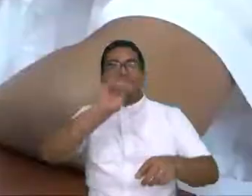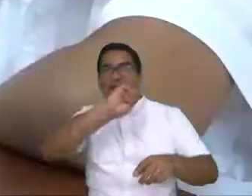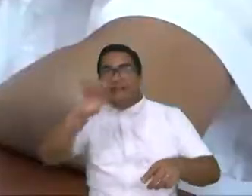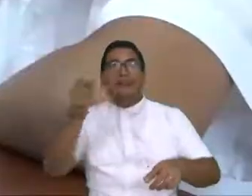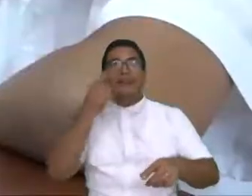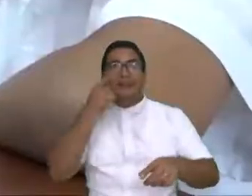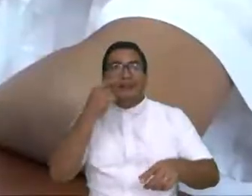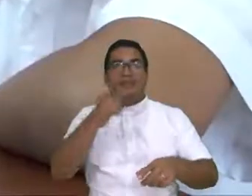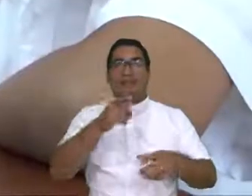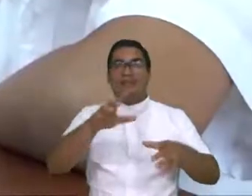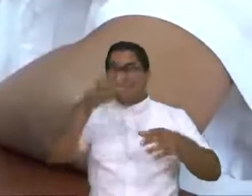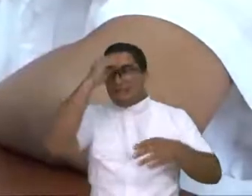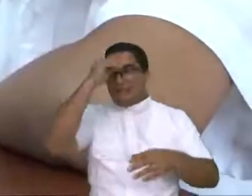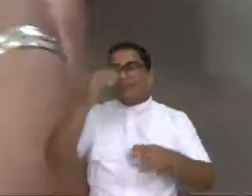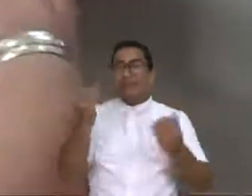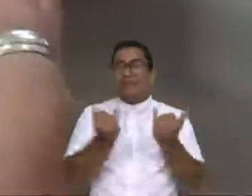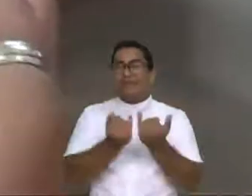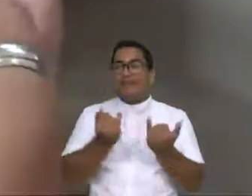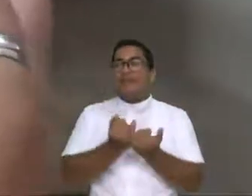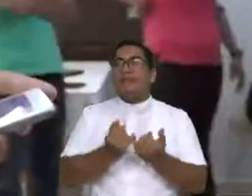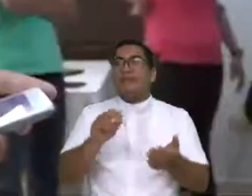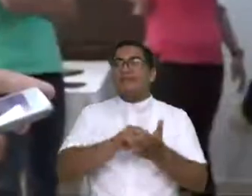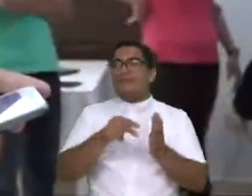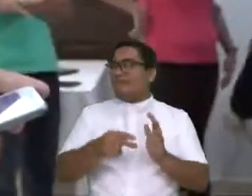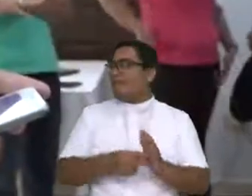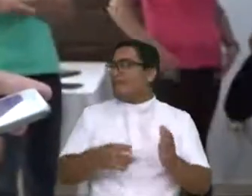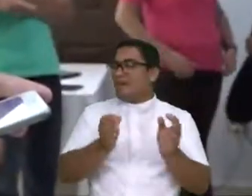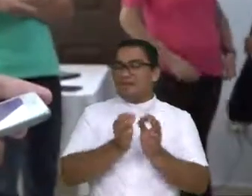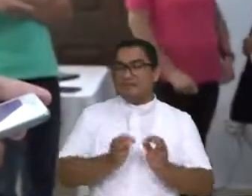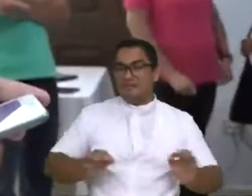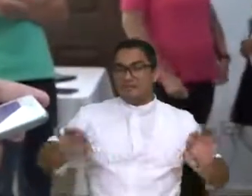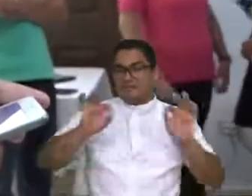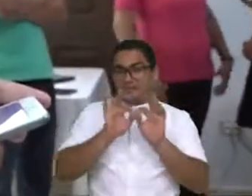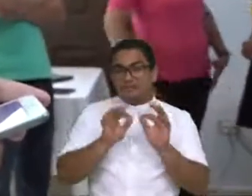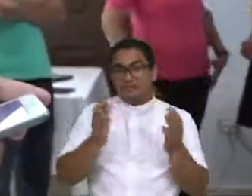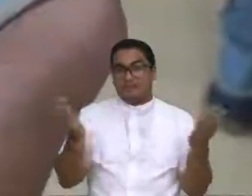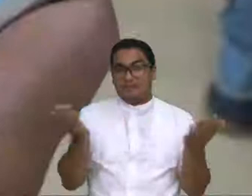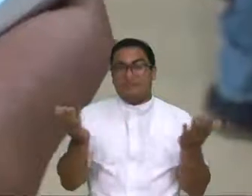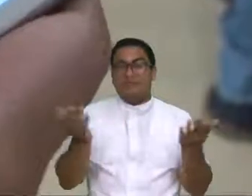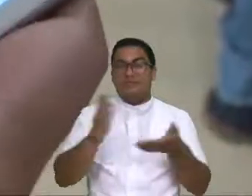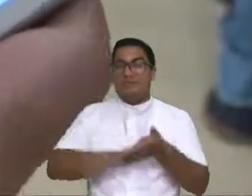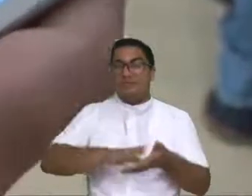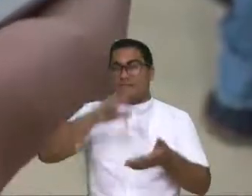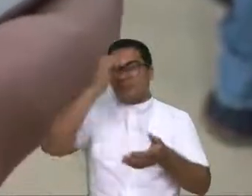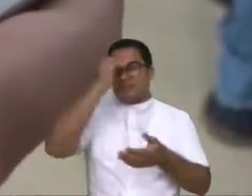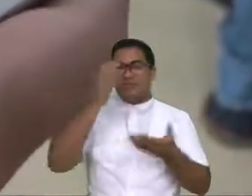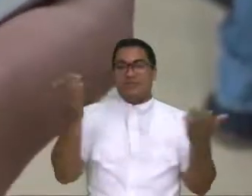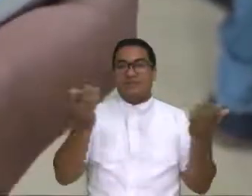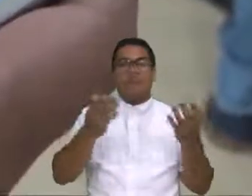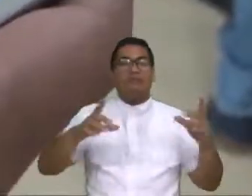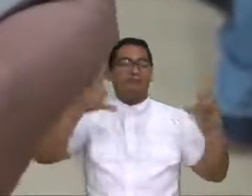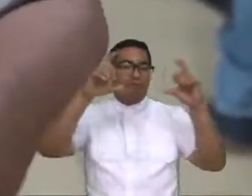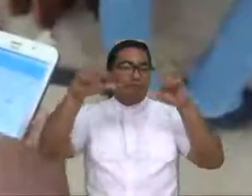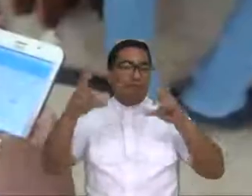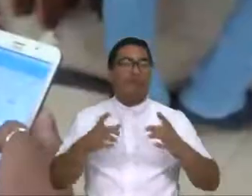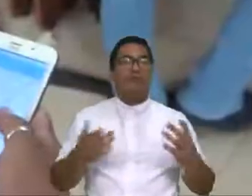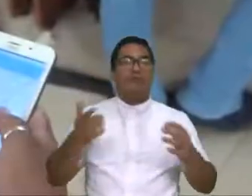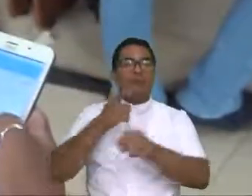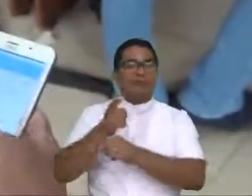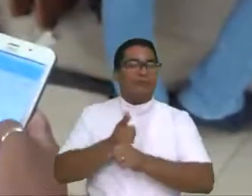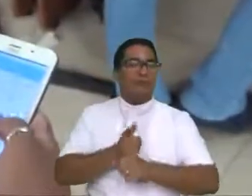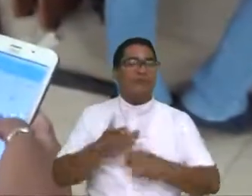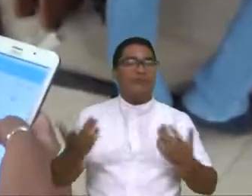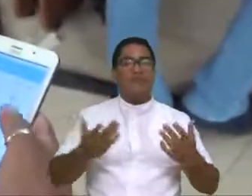una generación que tiene muy estimulado y configurado su cerebro para un aprendizaje a través de imágenes, a través de audiovisuales y a través